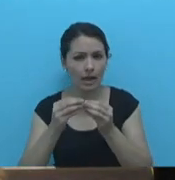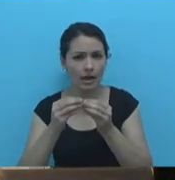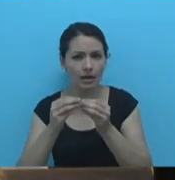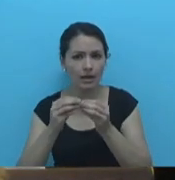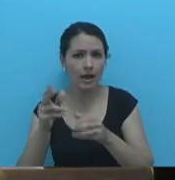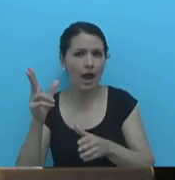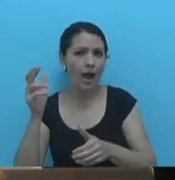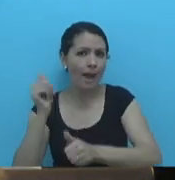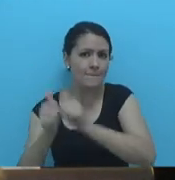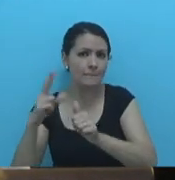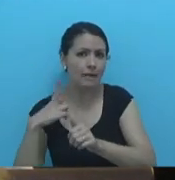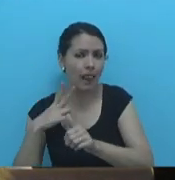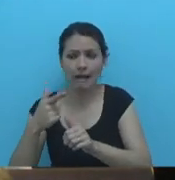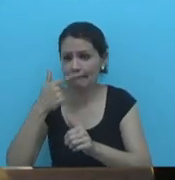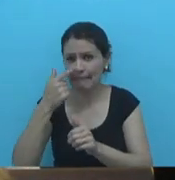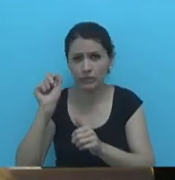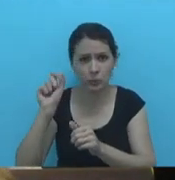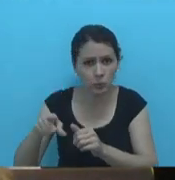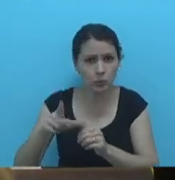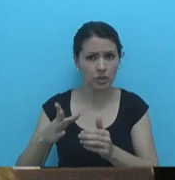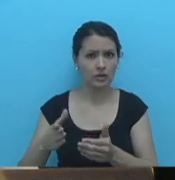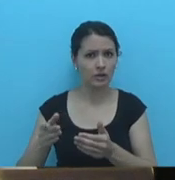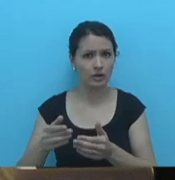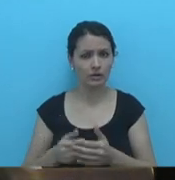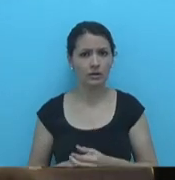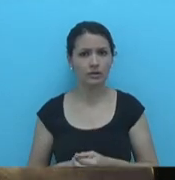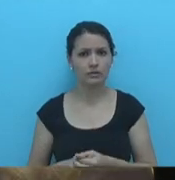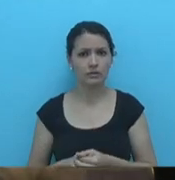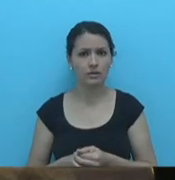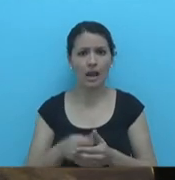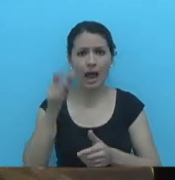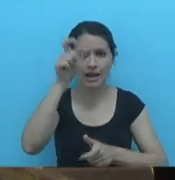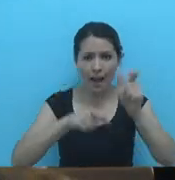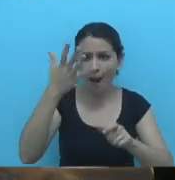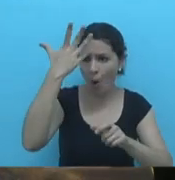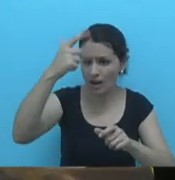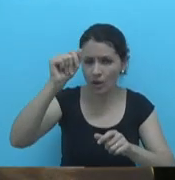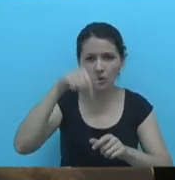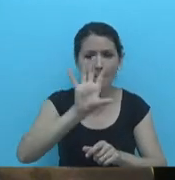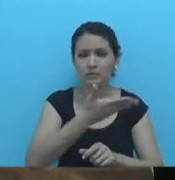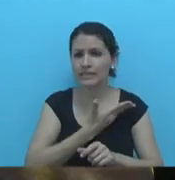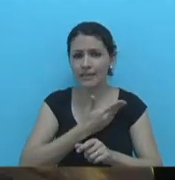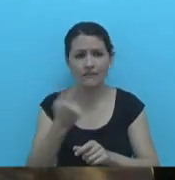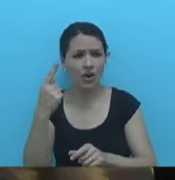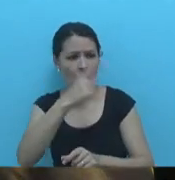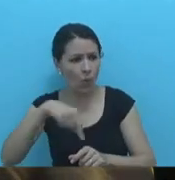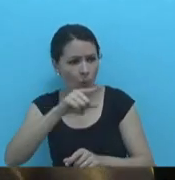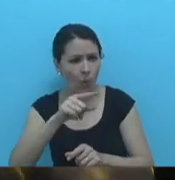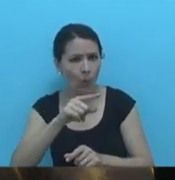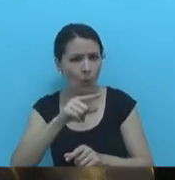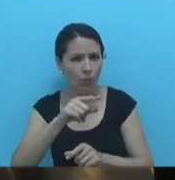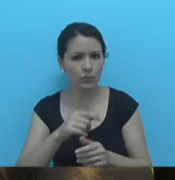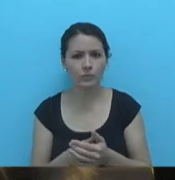multinacionales, son los intereses de eso a que los gauchos de esta provincia le dijeron ustedes no pueden pasar porque cuando